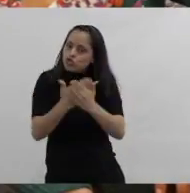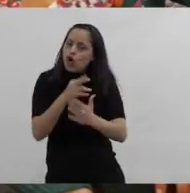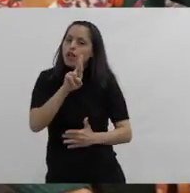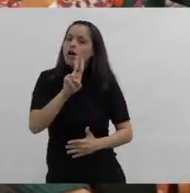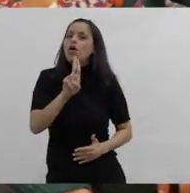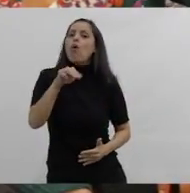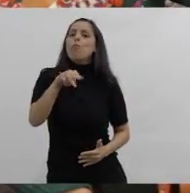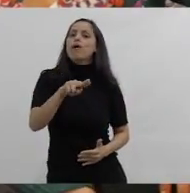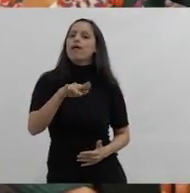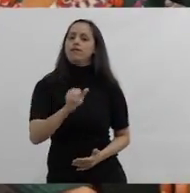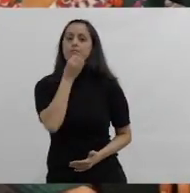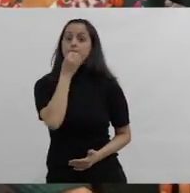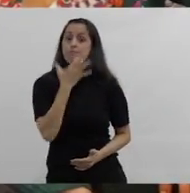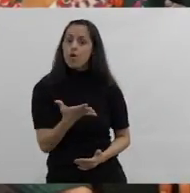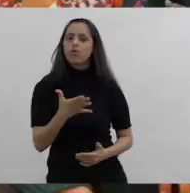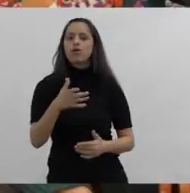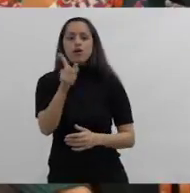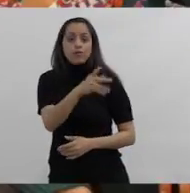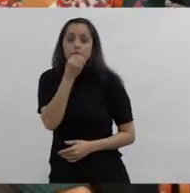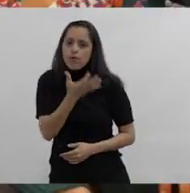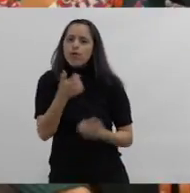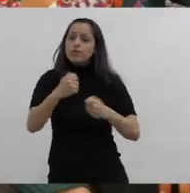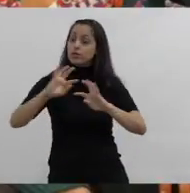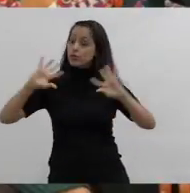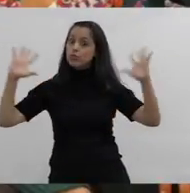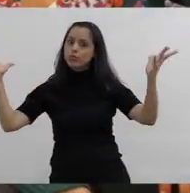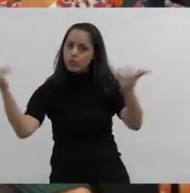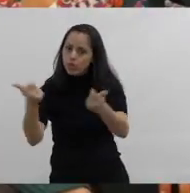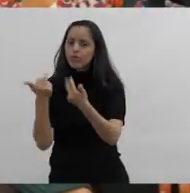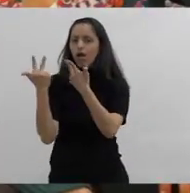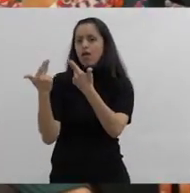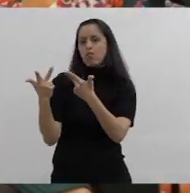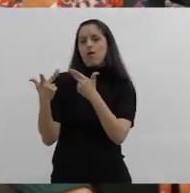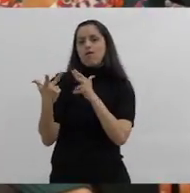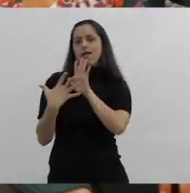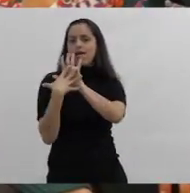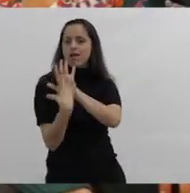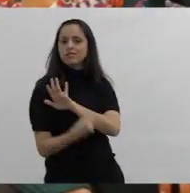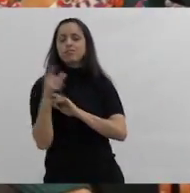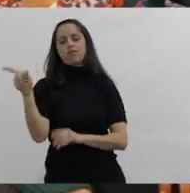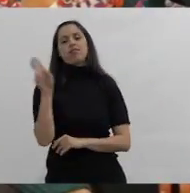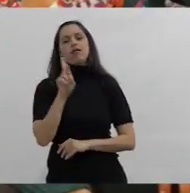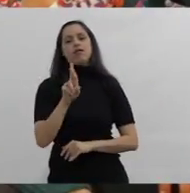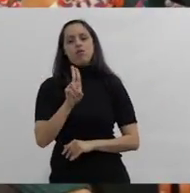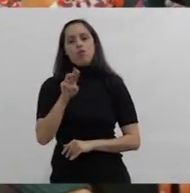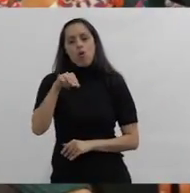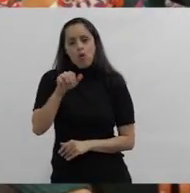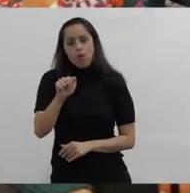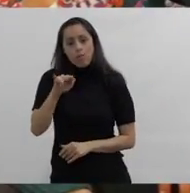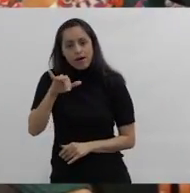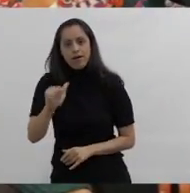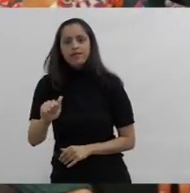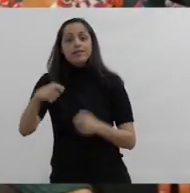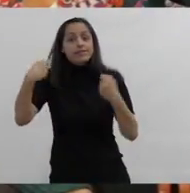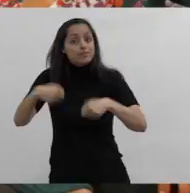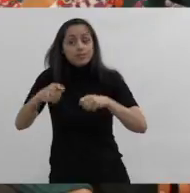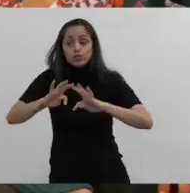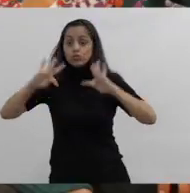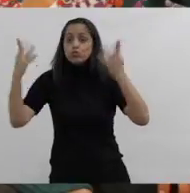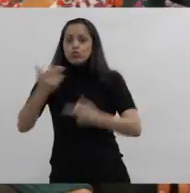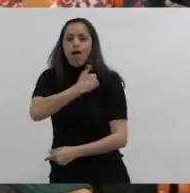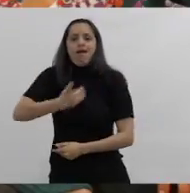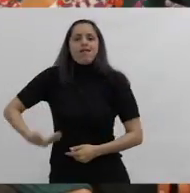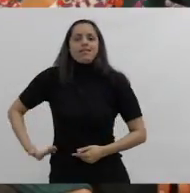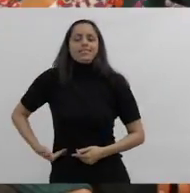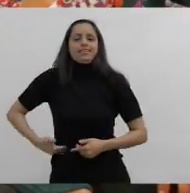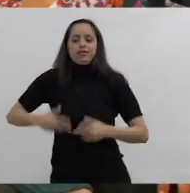también son muy buenos, entonces todos tenemos una comunidad. No, sin decir que esto está mal, me parece genial, pero también tiene que haber algo más, que tiene que ser